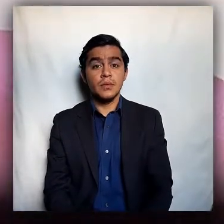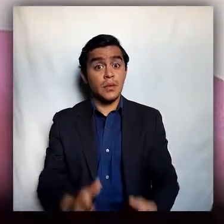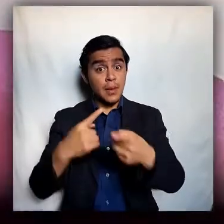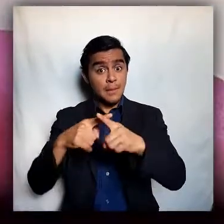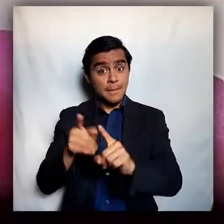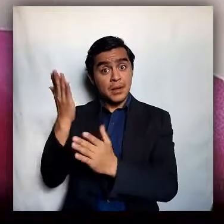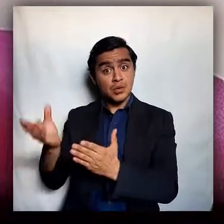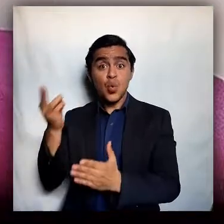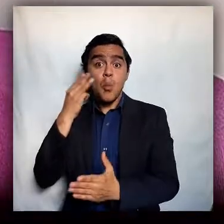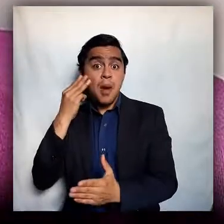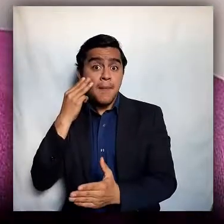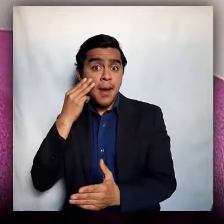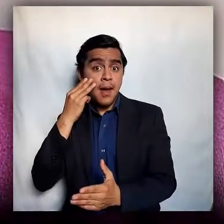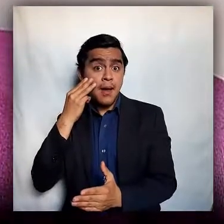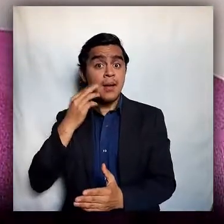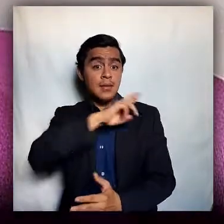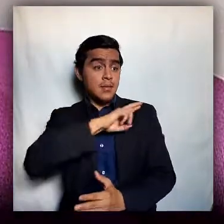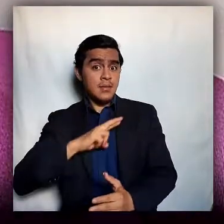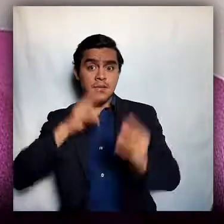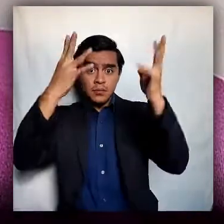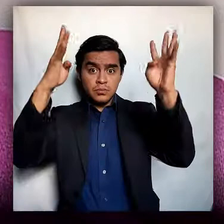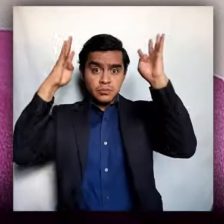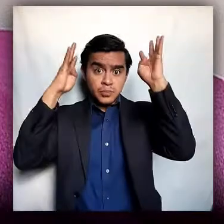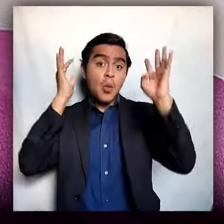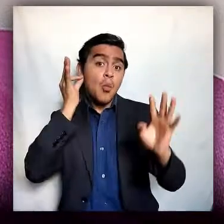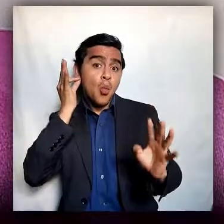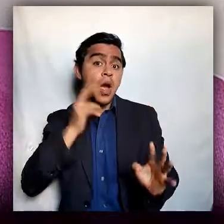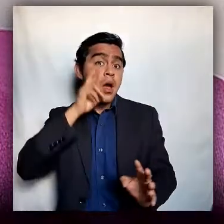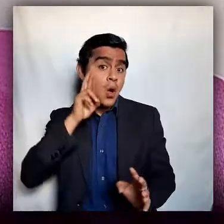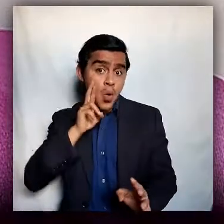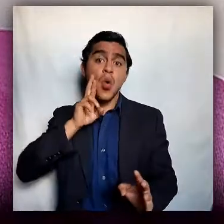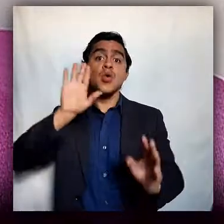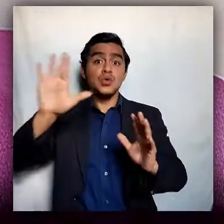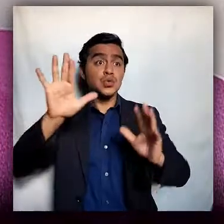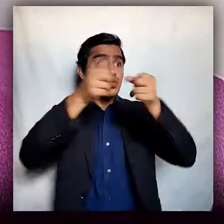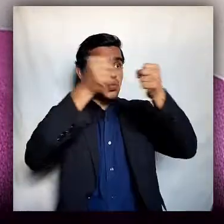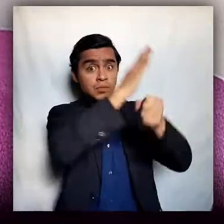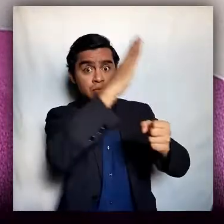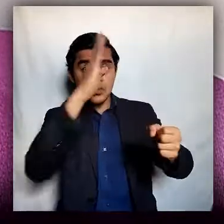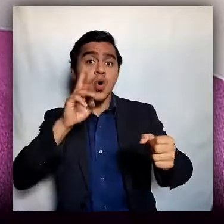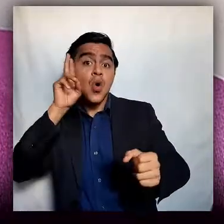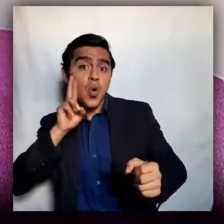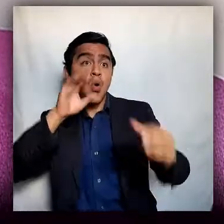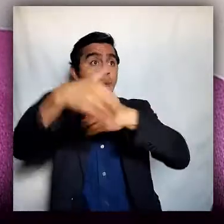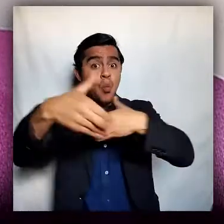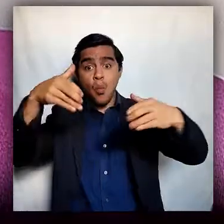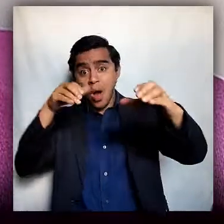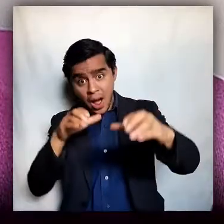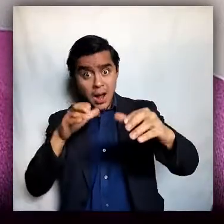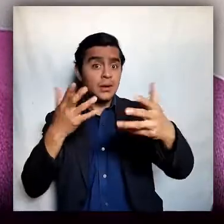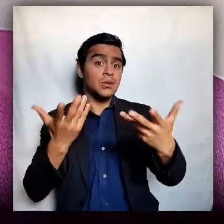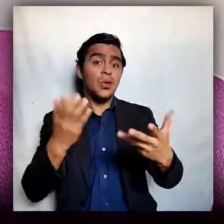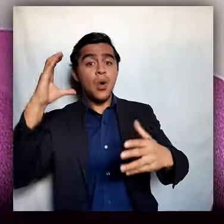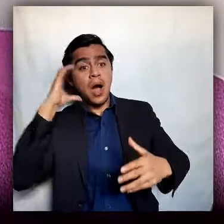Pero su madre era una reina rosa, con sus vestidos rosas, su armario lleno de ropa rosa y una habitación con